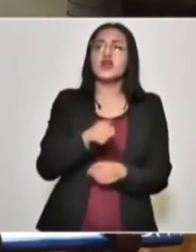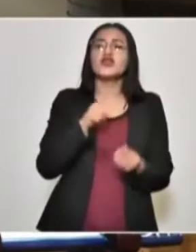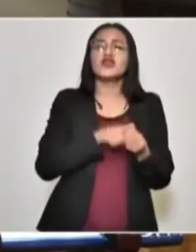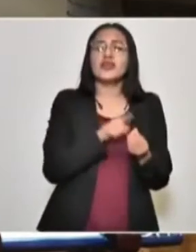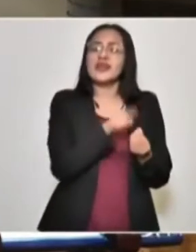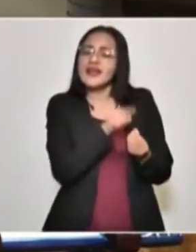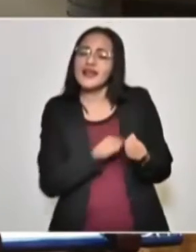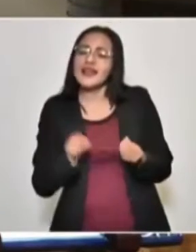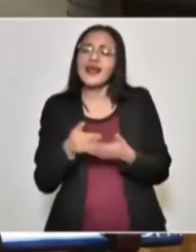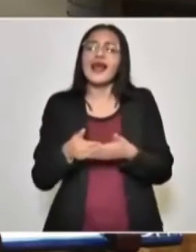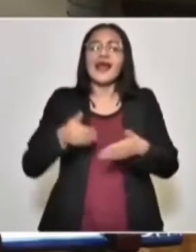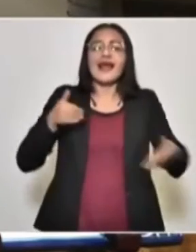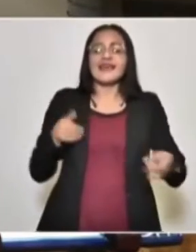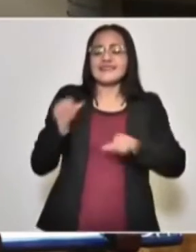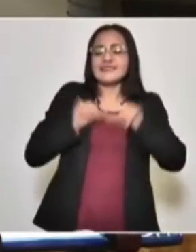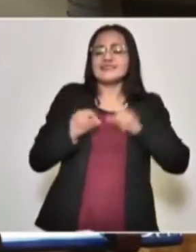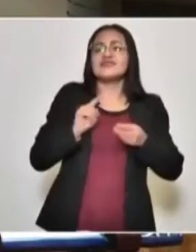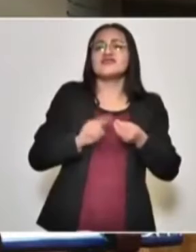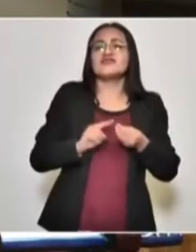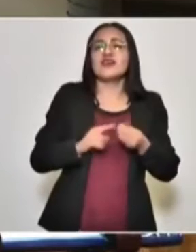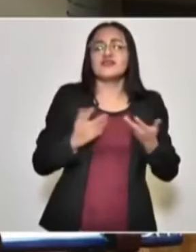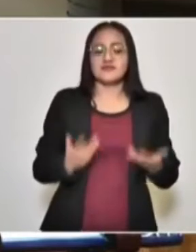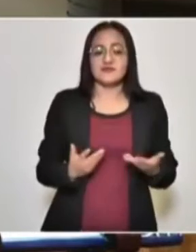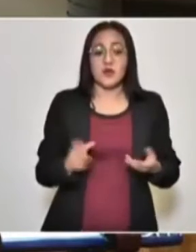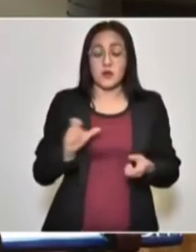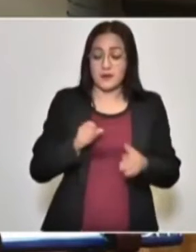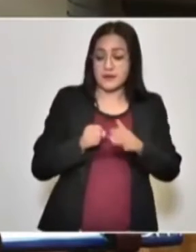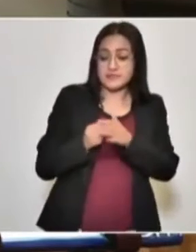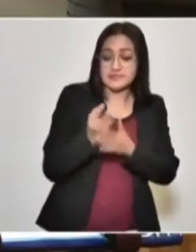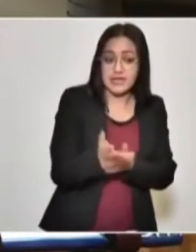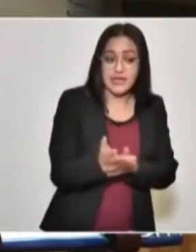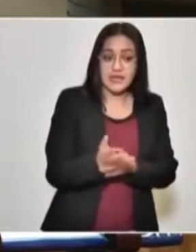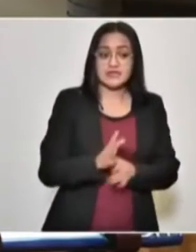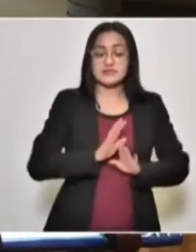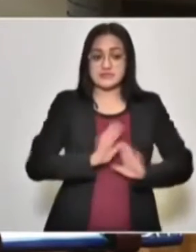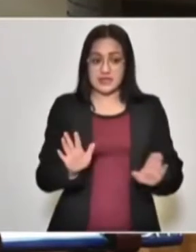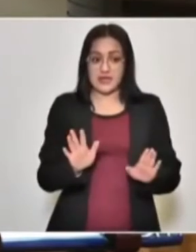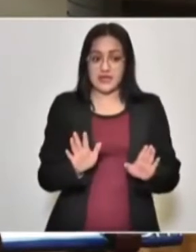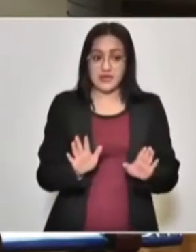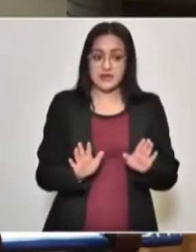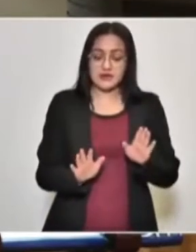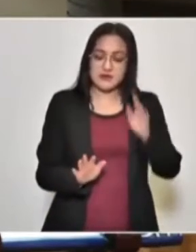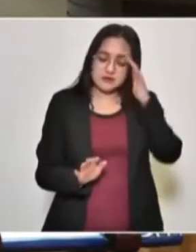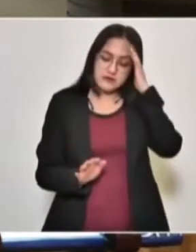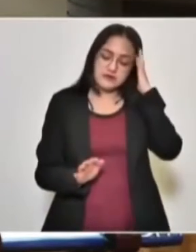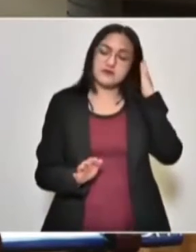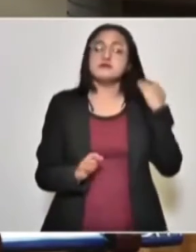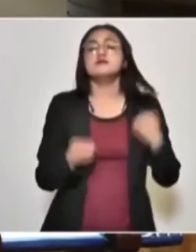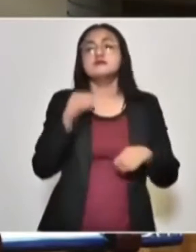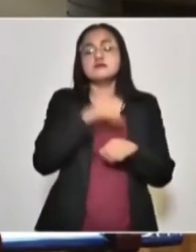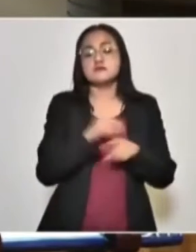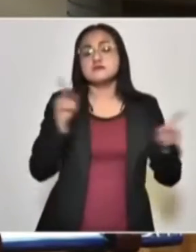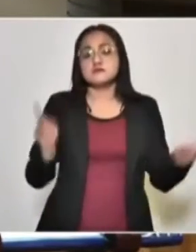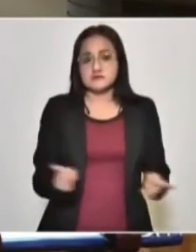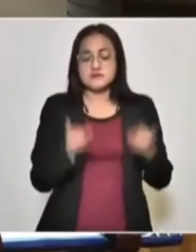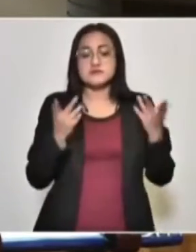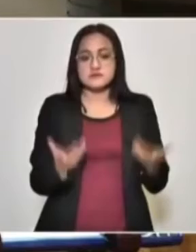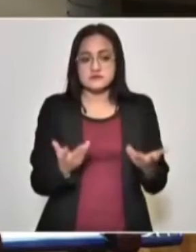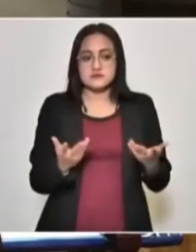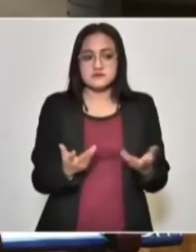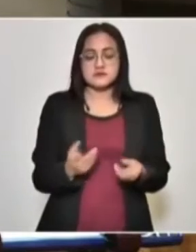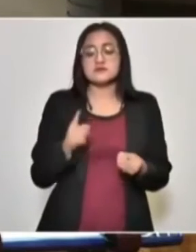talleres clandestinos que, cuando salen ya elaborados, se ponen a la venta